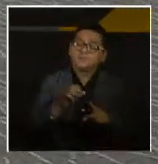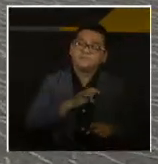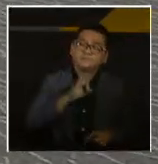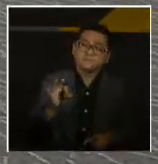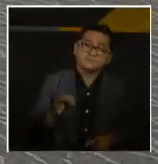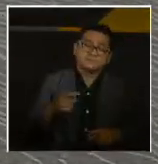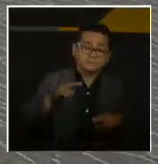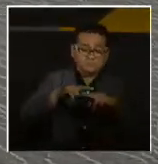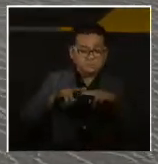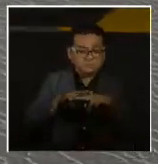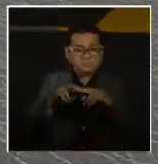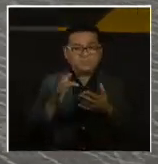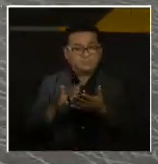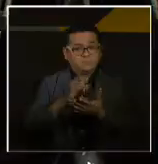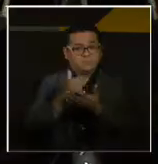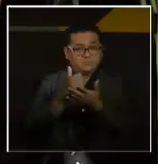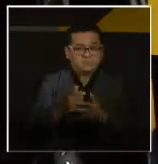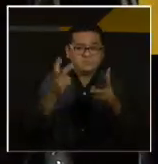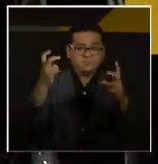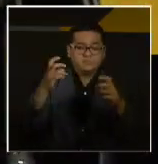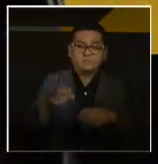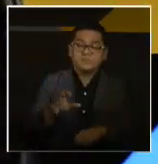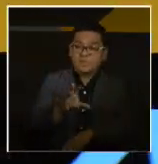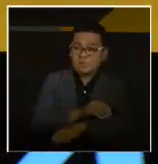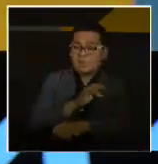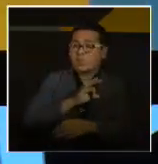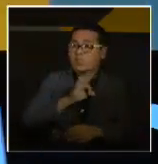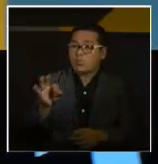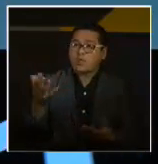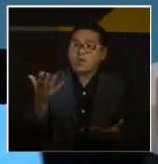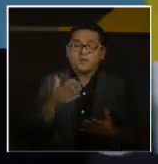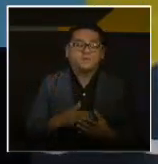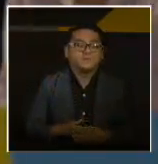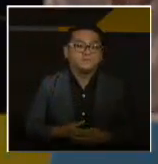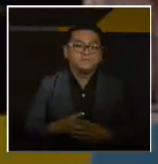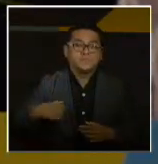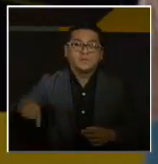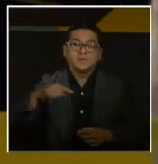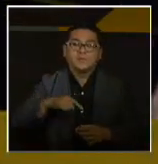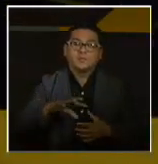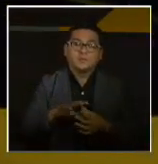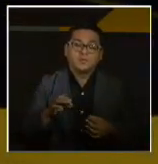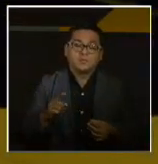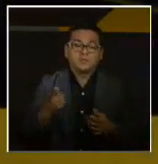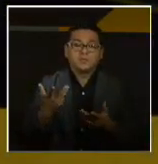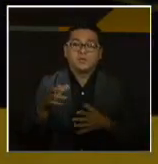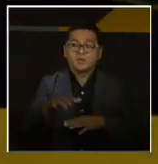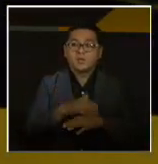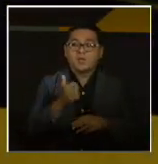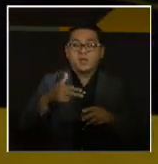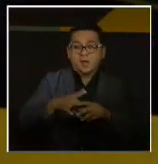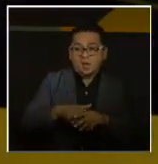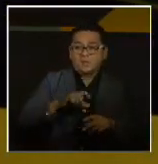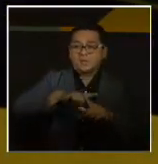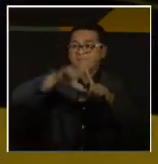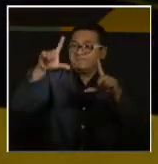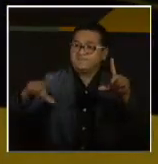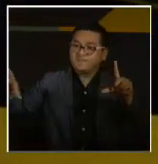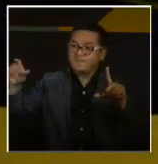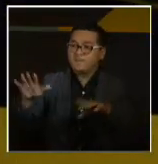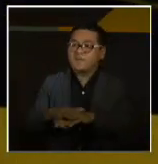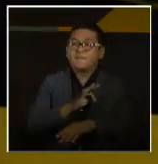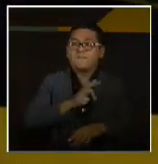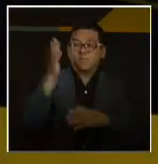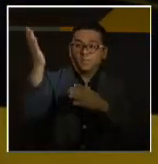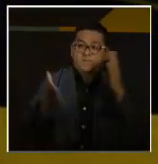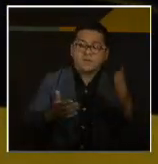sistema ferroviario, apoyarlos con el tema energético para poder hacer que nos colguemos del sistema de gasoducto nacional para